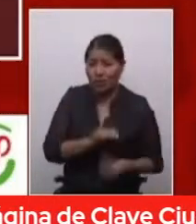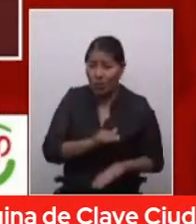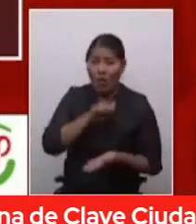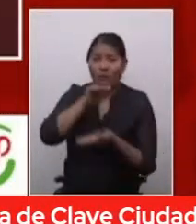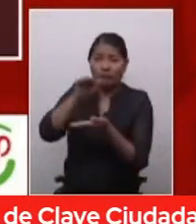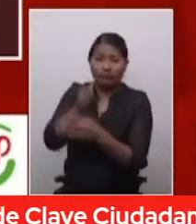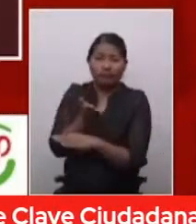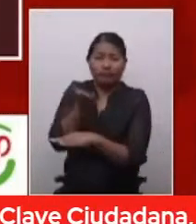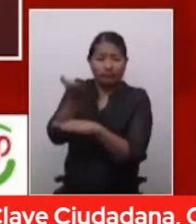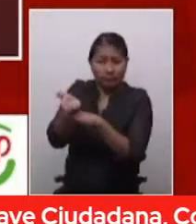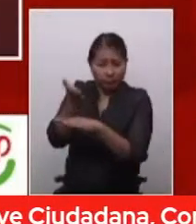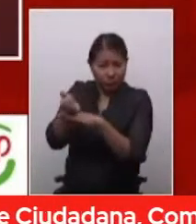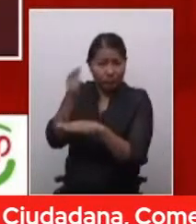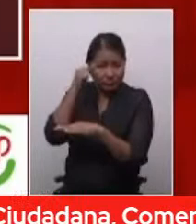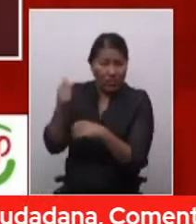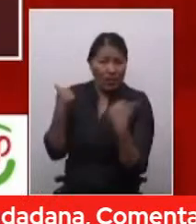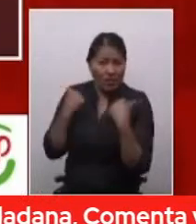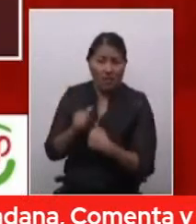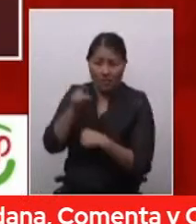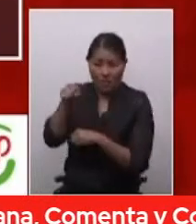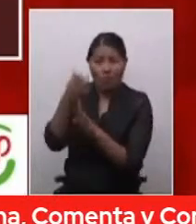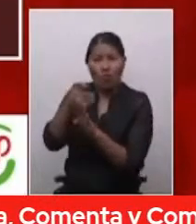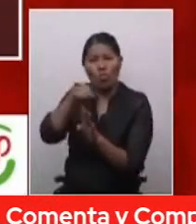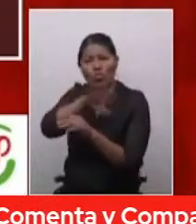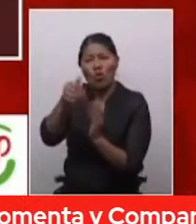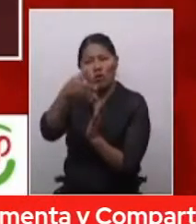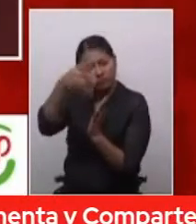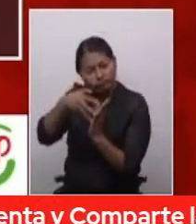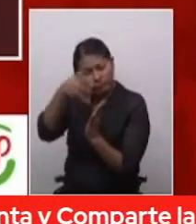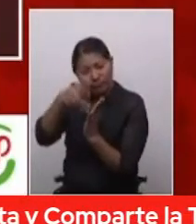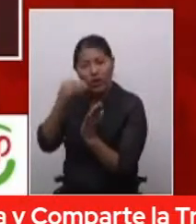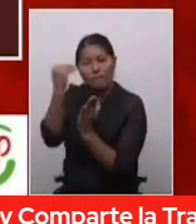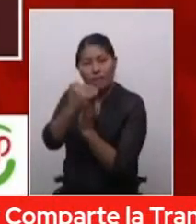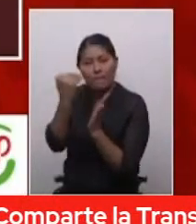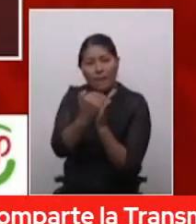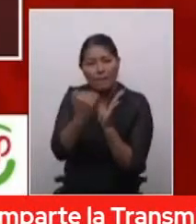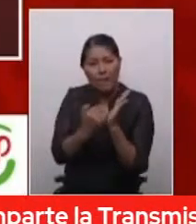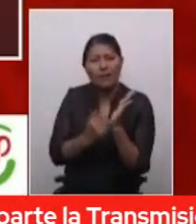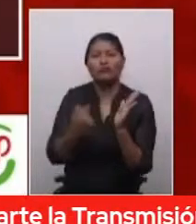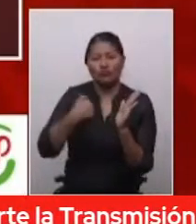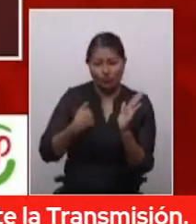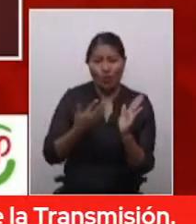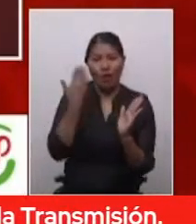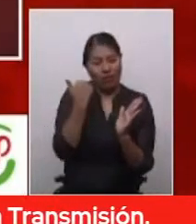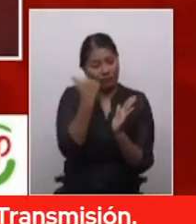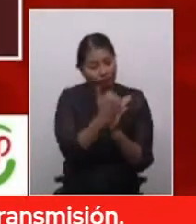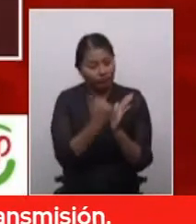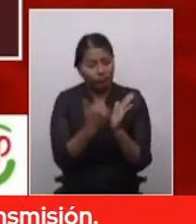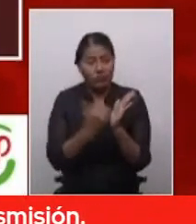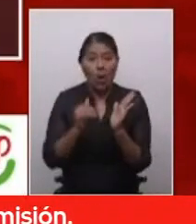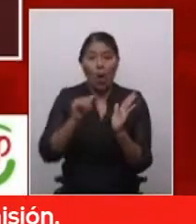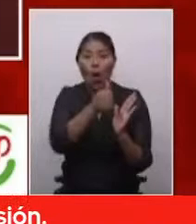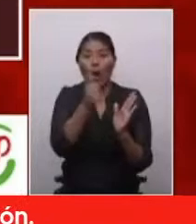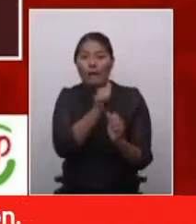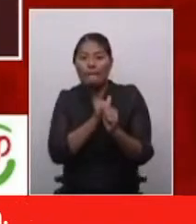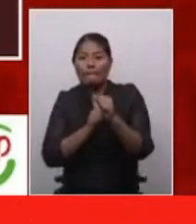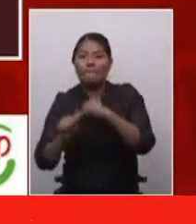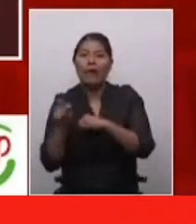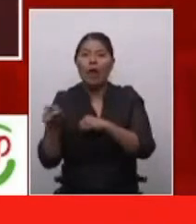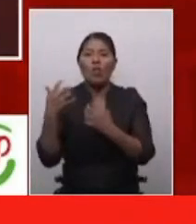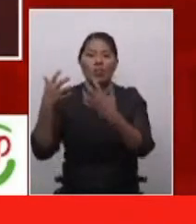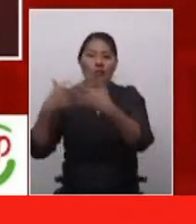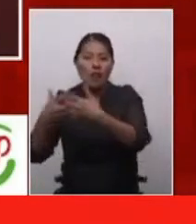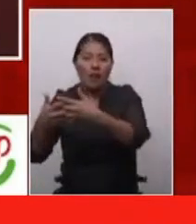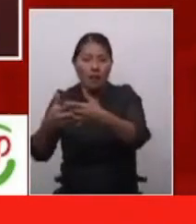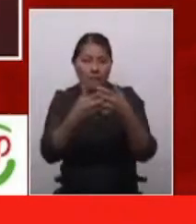Abogados de Lima y ha llegado a un preacuerdo de peritaje para anular las cláusulas abusivas. Esto haría perder a ciertas empresas, por cierto,